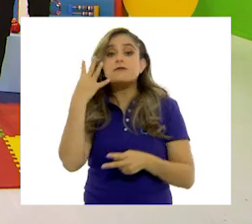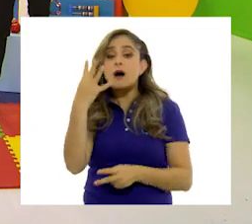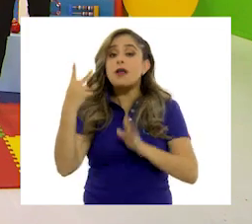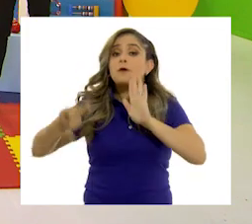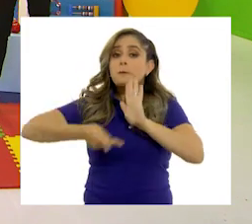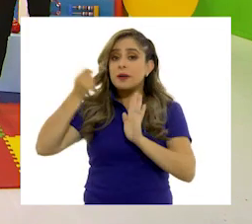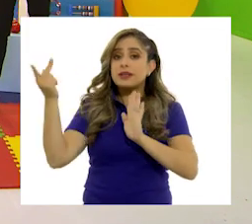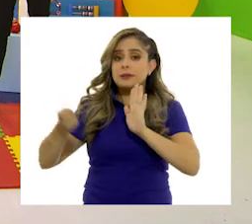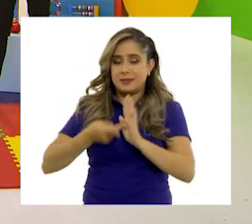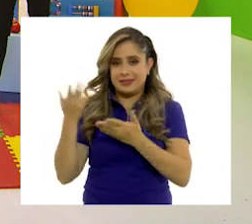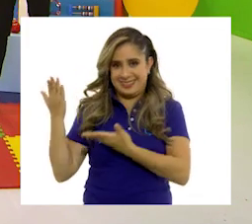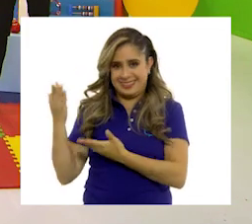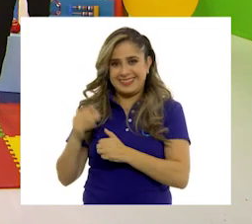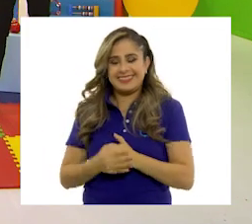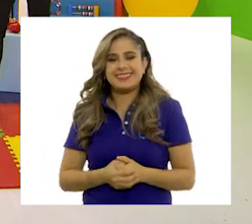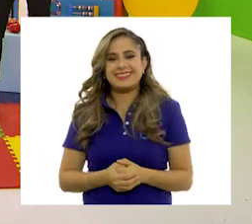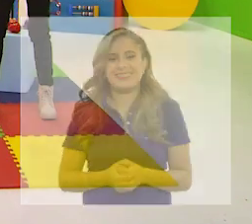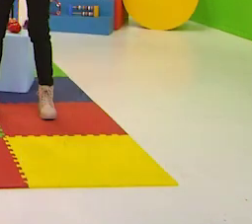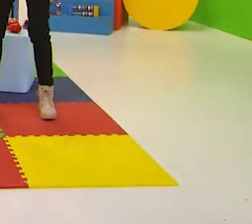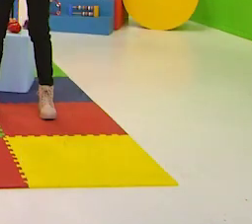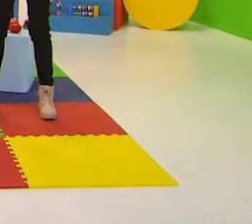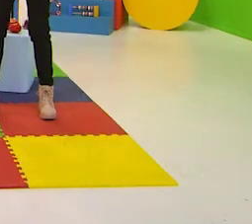veces.